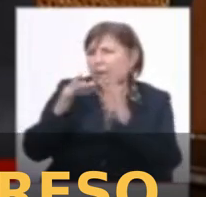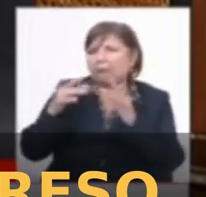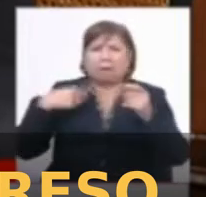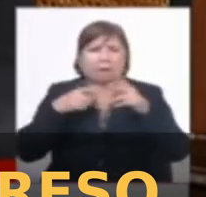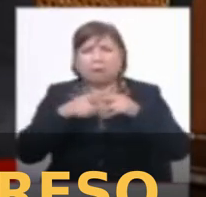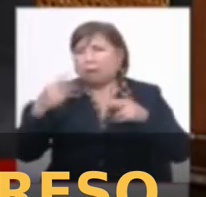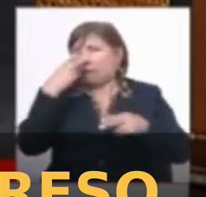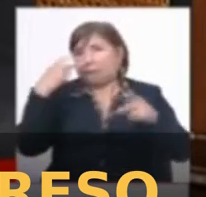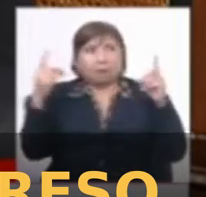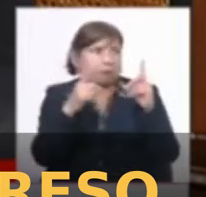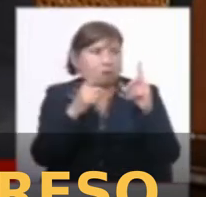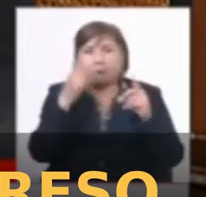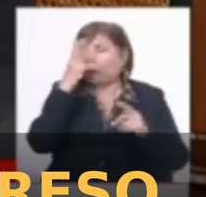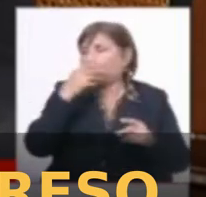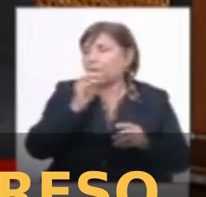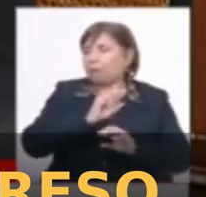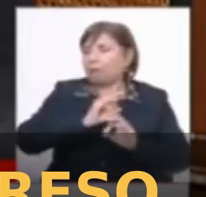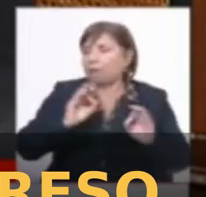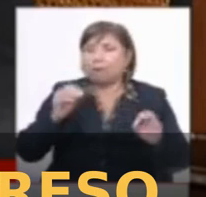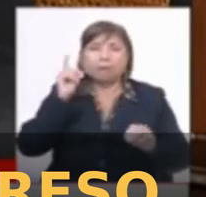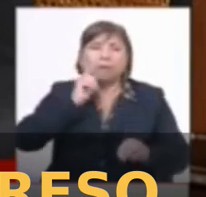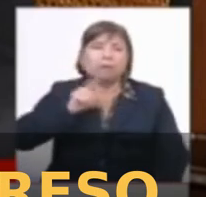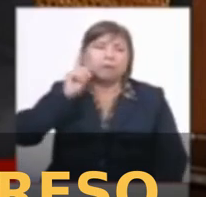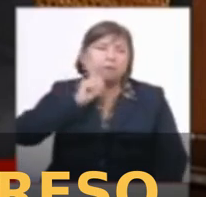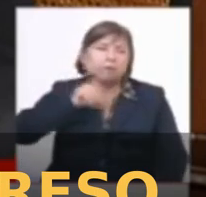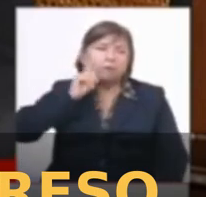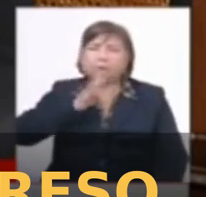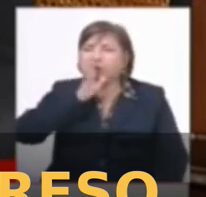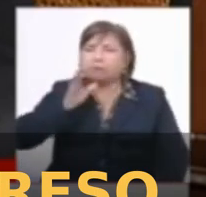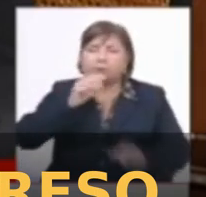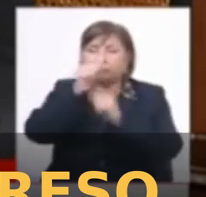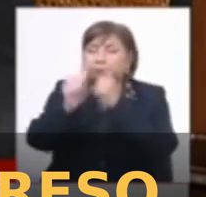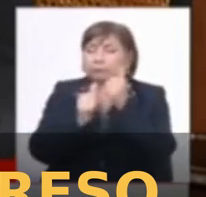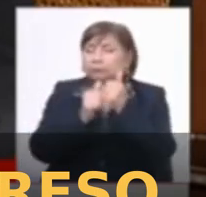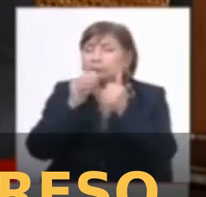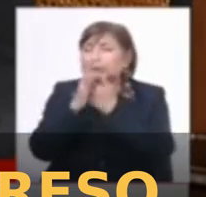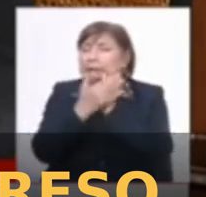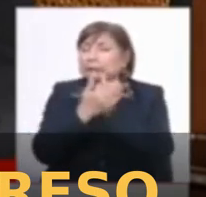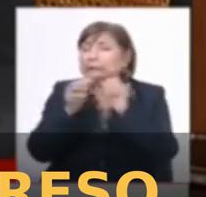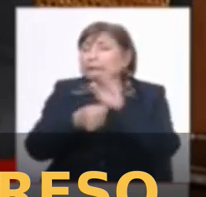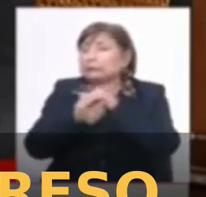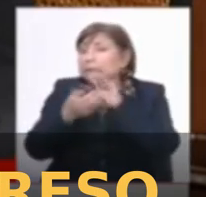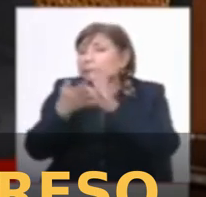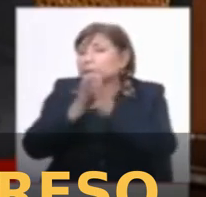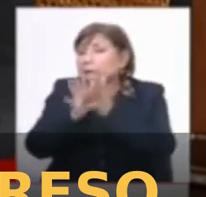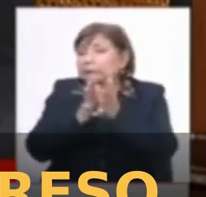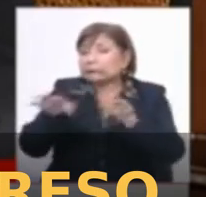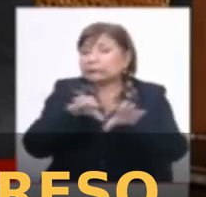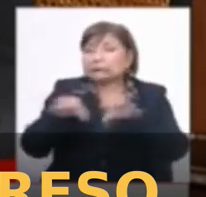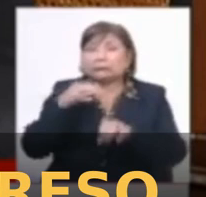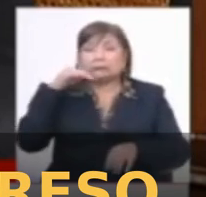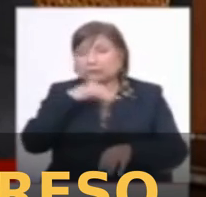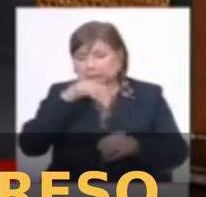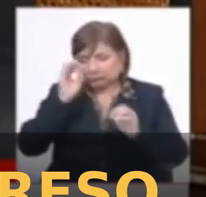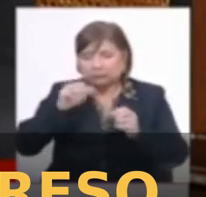que me miró, que qué guapa la señora. Son puras mentiras para ocultar los verdaderos ilícitos en los que ellos sí en realidad